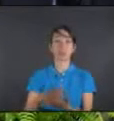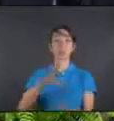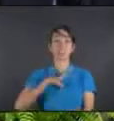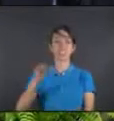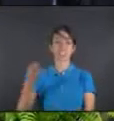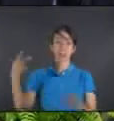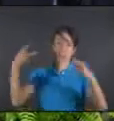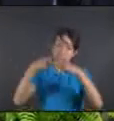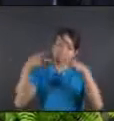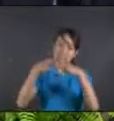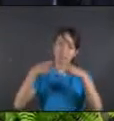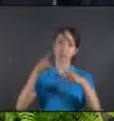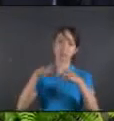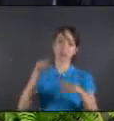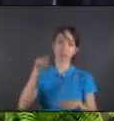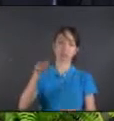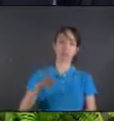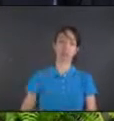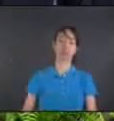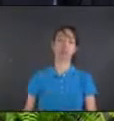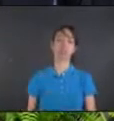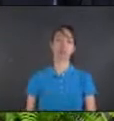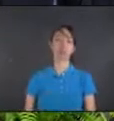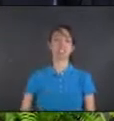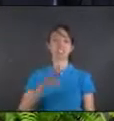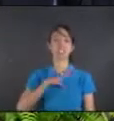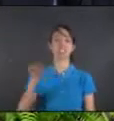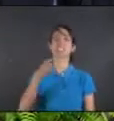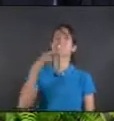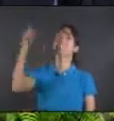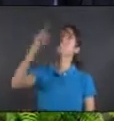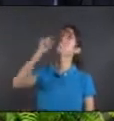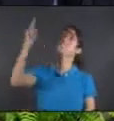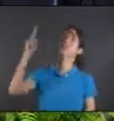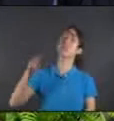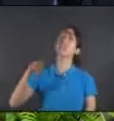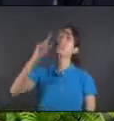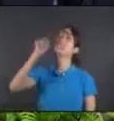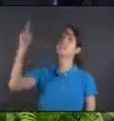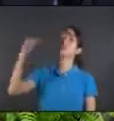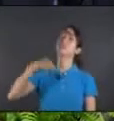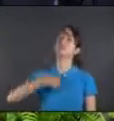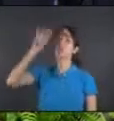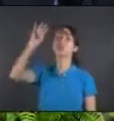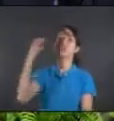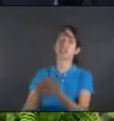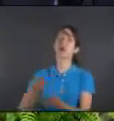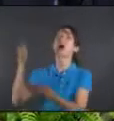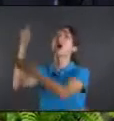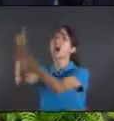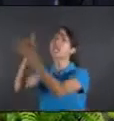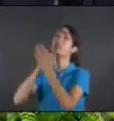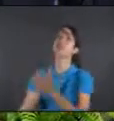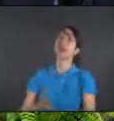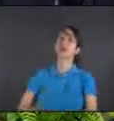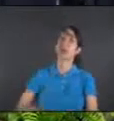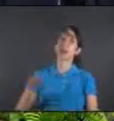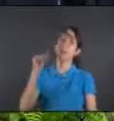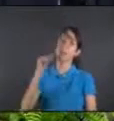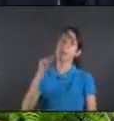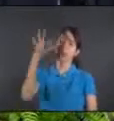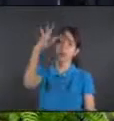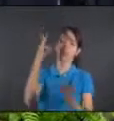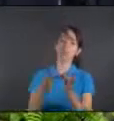las cosas que se habían terminado. Eso vendrá en este año, en el reinicio, recuperación